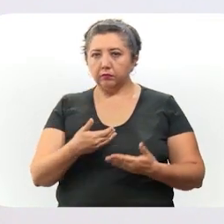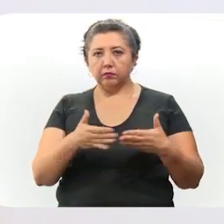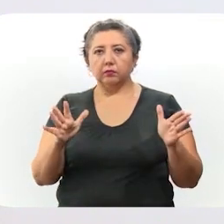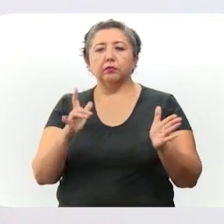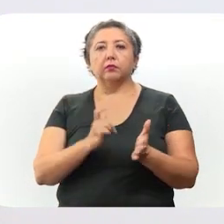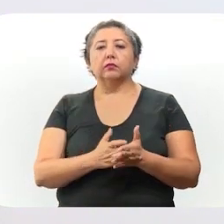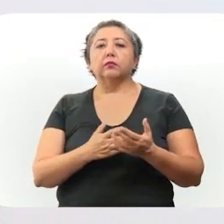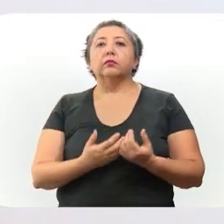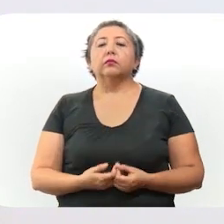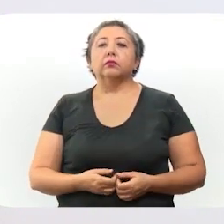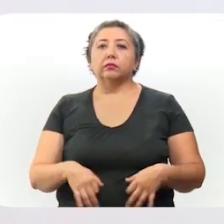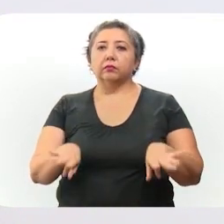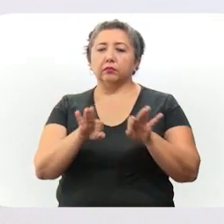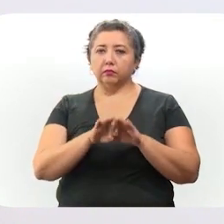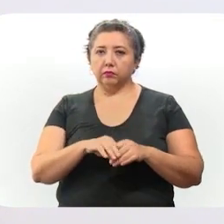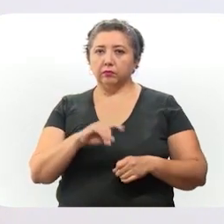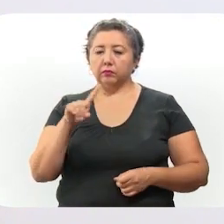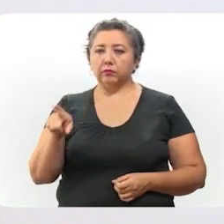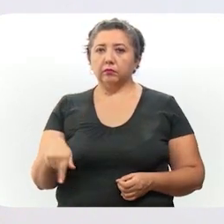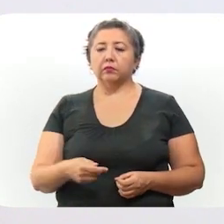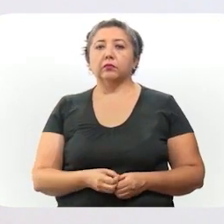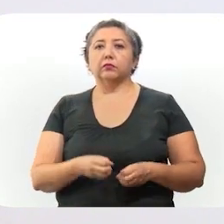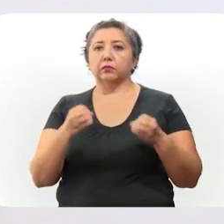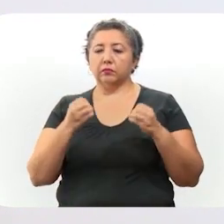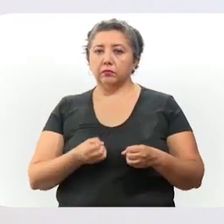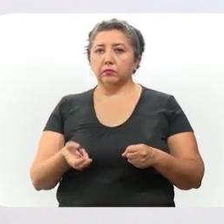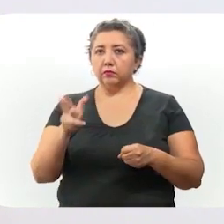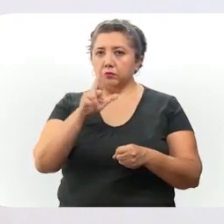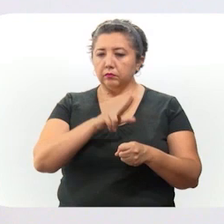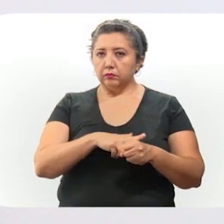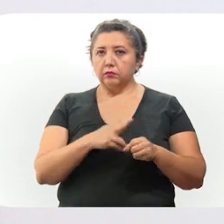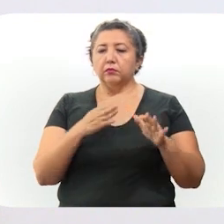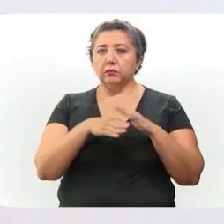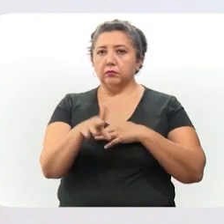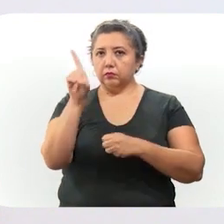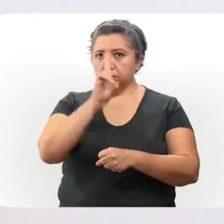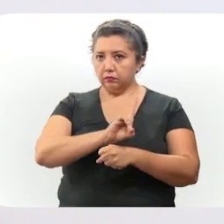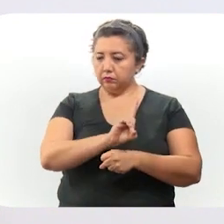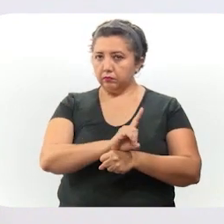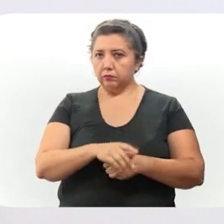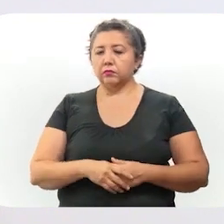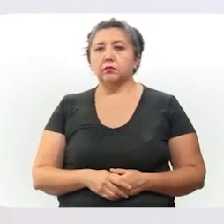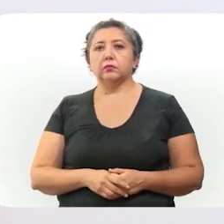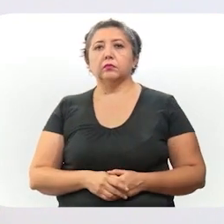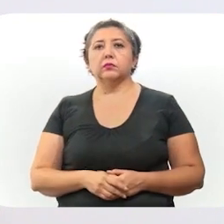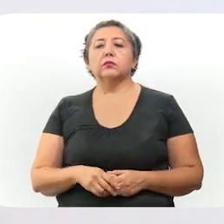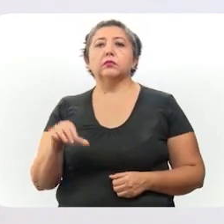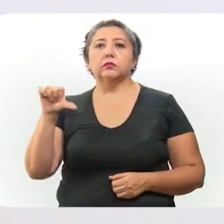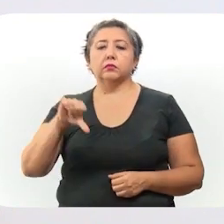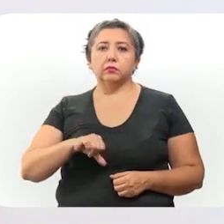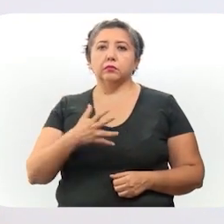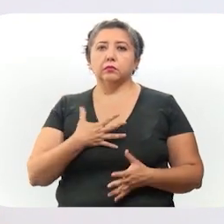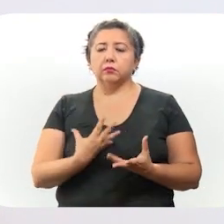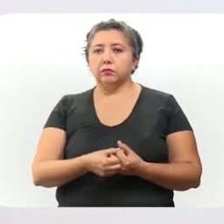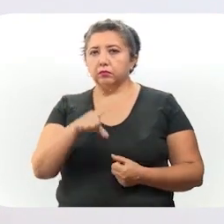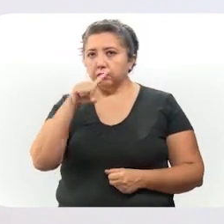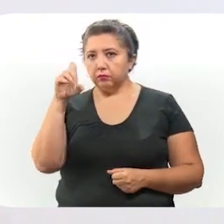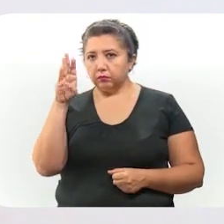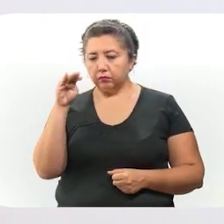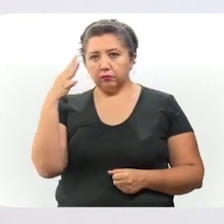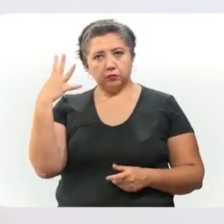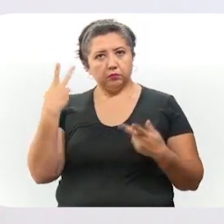en la reapertura económica, los datos más importantes son la ocupación hospitalaria y los ingresos diarios. El día de hoy tenemos 194